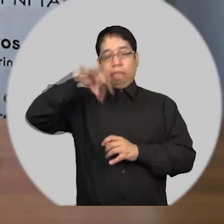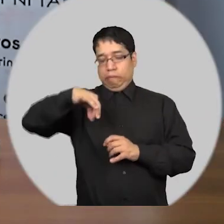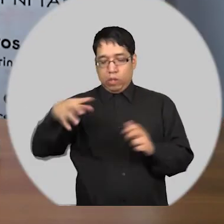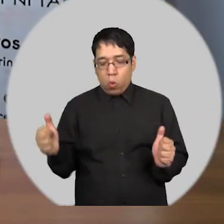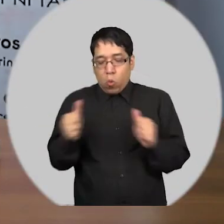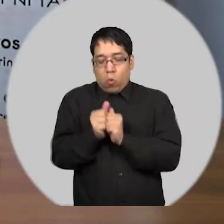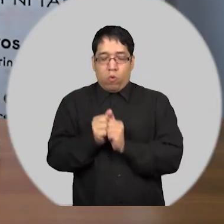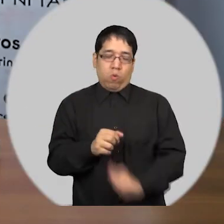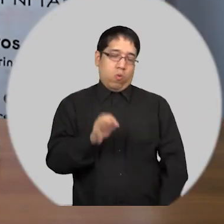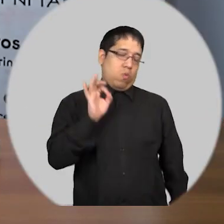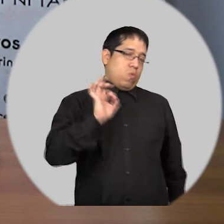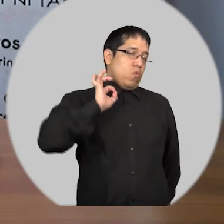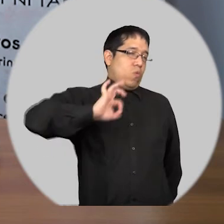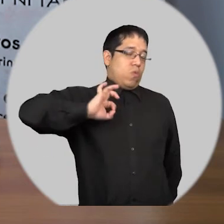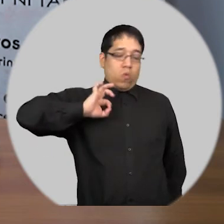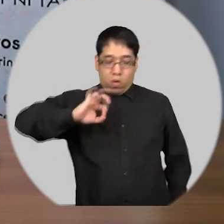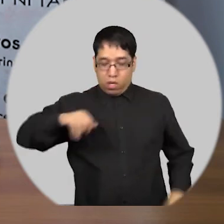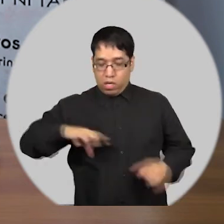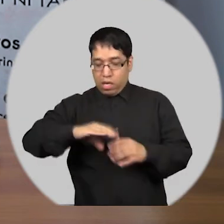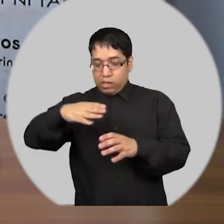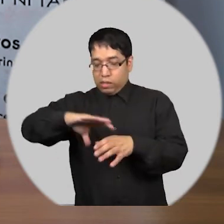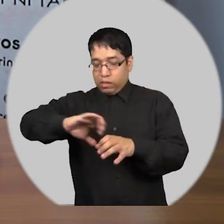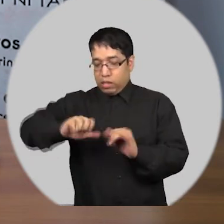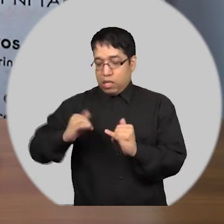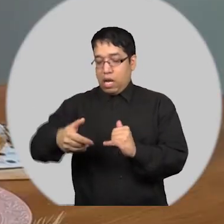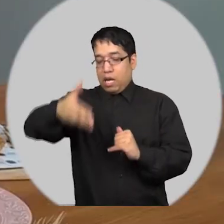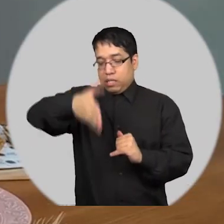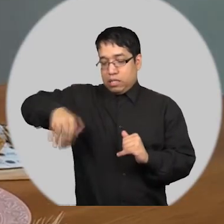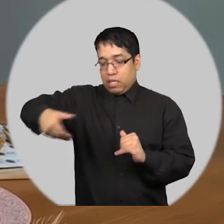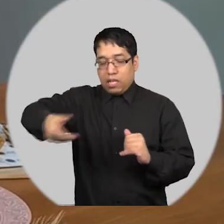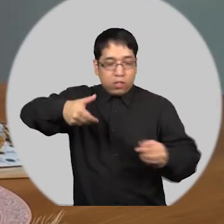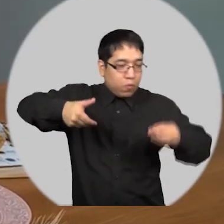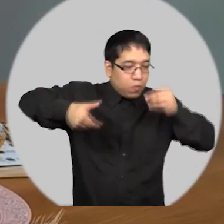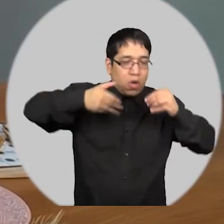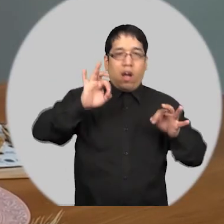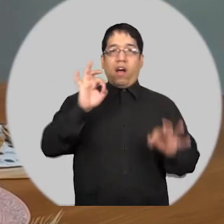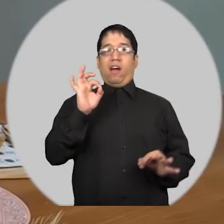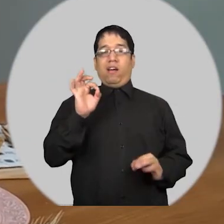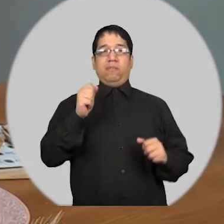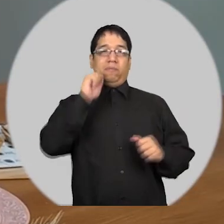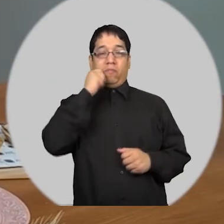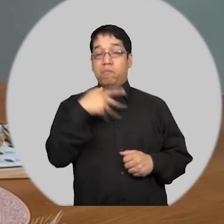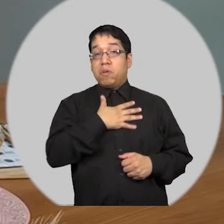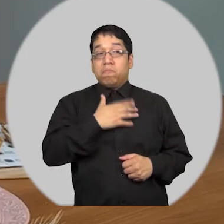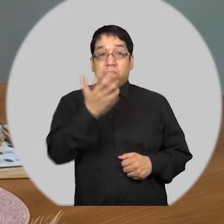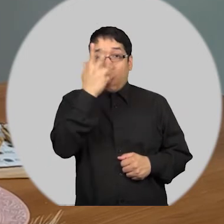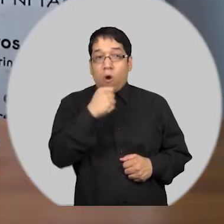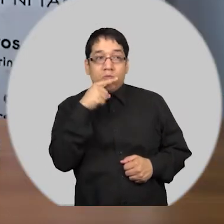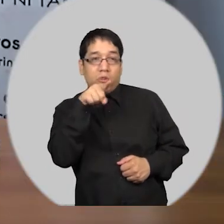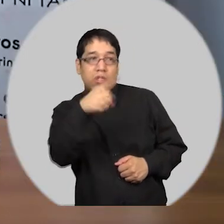que quedan geniales acompañando a estas tartaletas frutales. Espero que les haya gustado. Nos vemos en una próxima